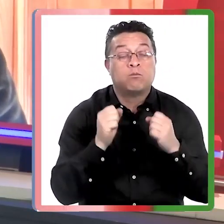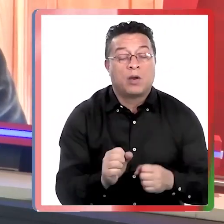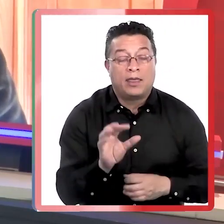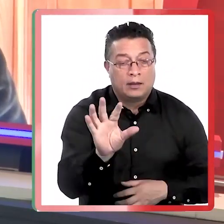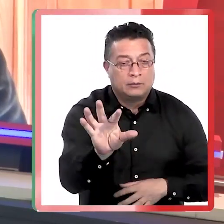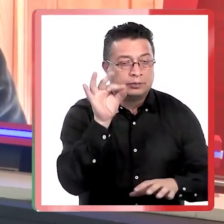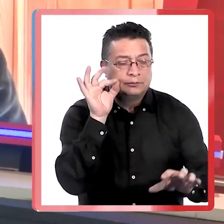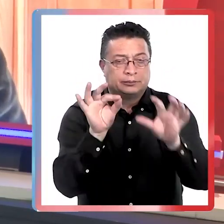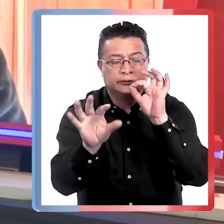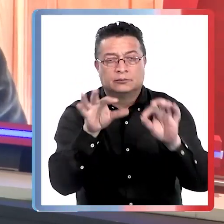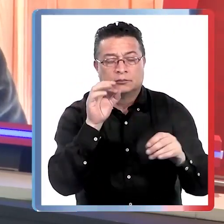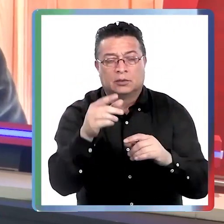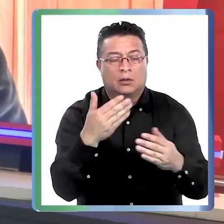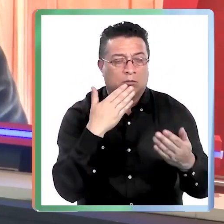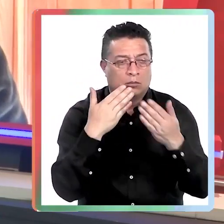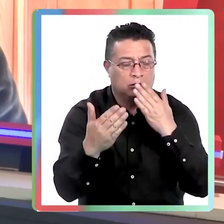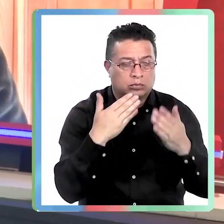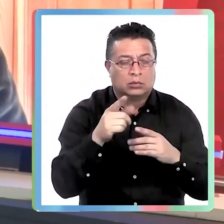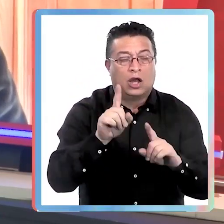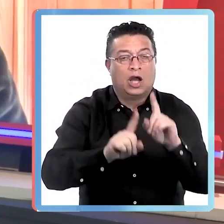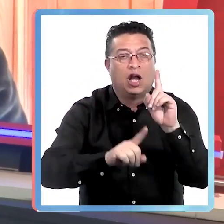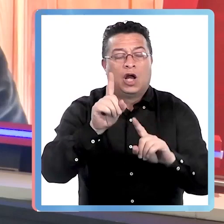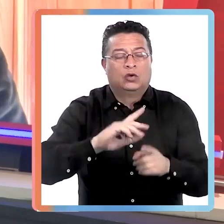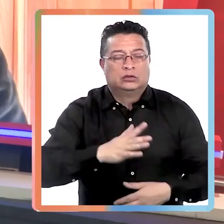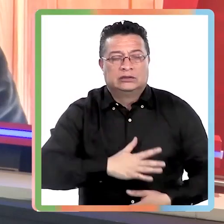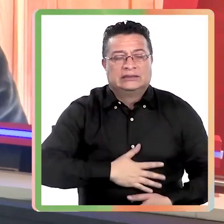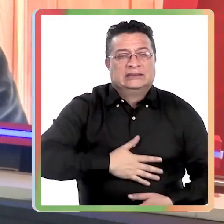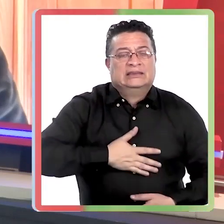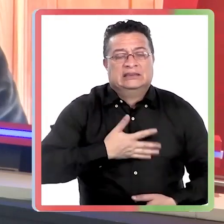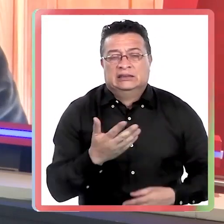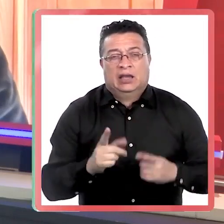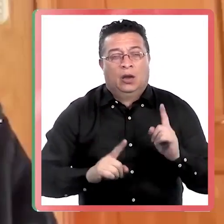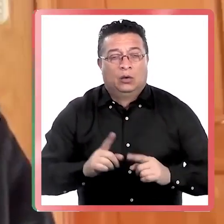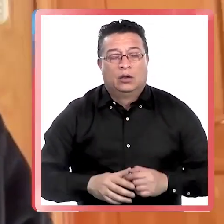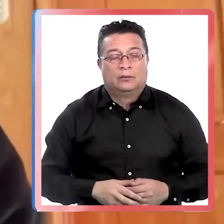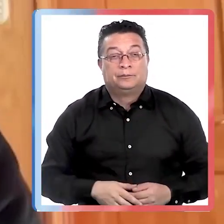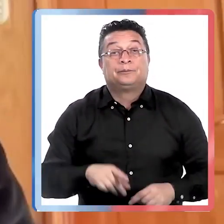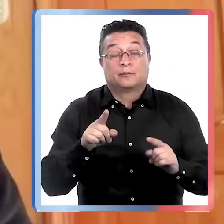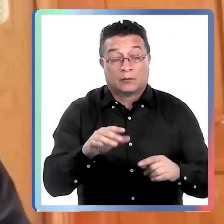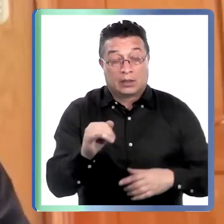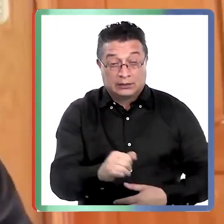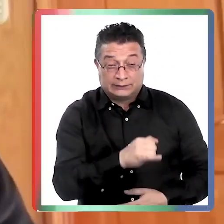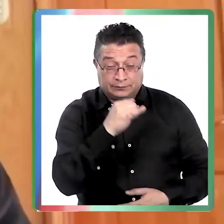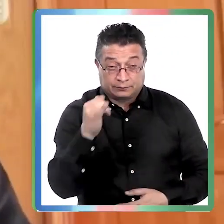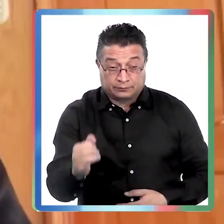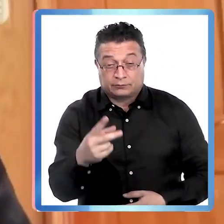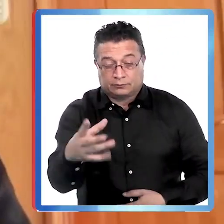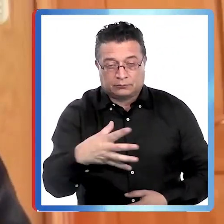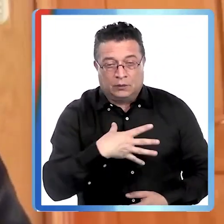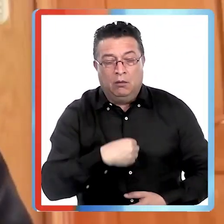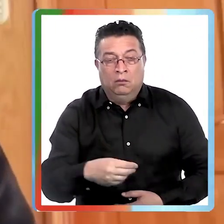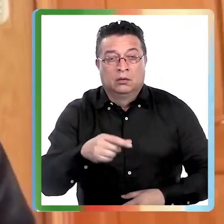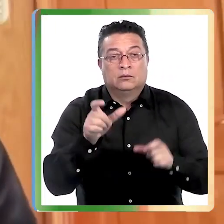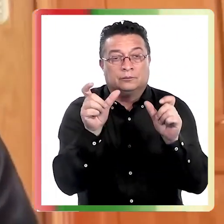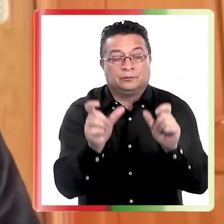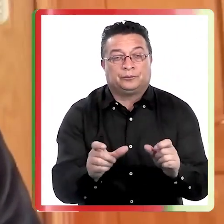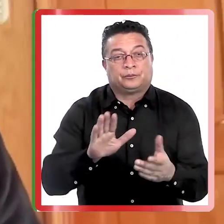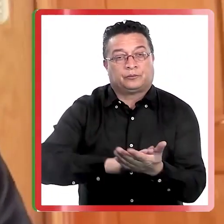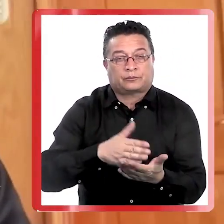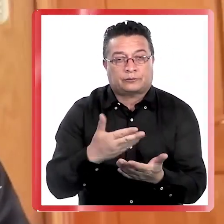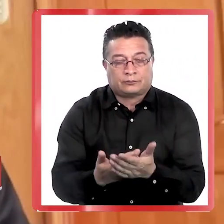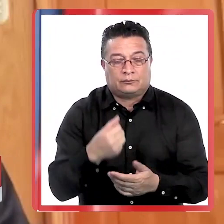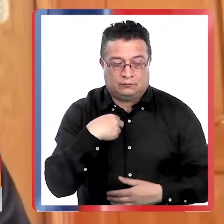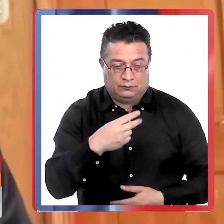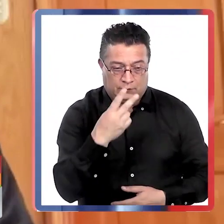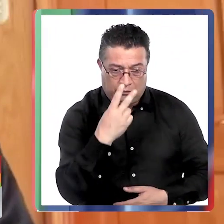pueden detectar de alguna manera, y usted lo decía al principio de la conversación, alguna sintomatología? El ideal es que siempre lleven a su hijo al control